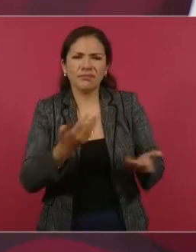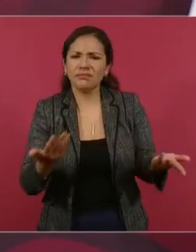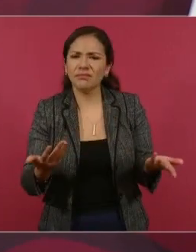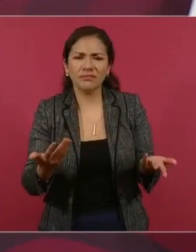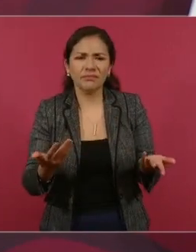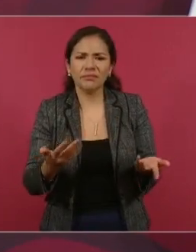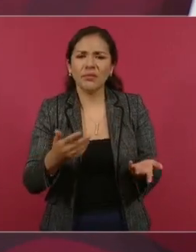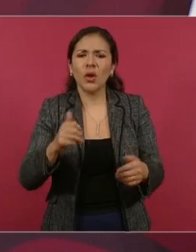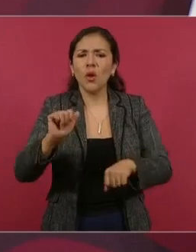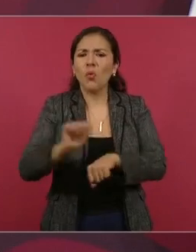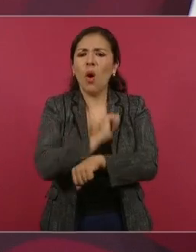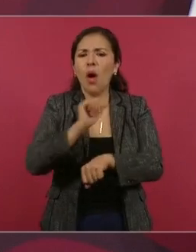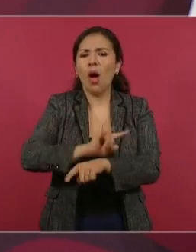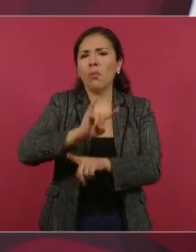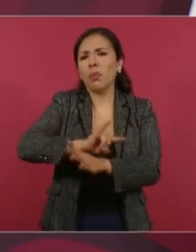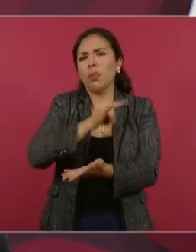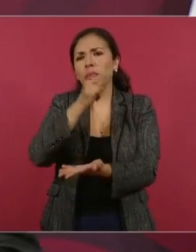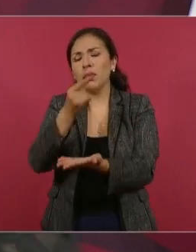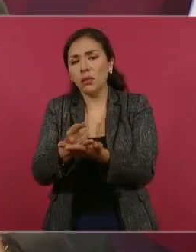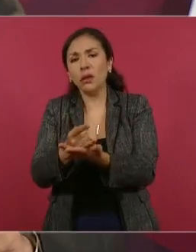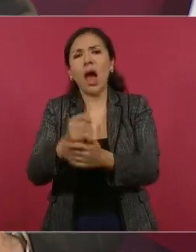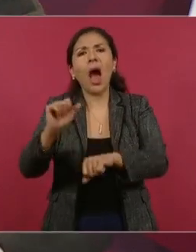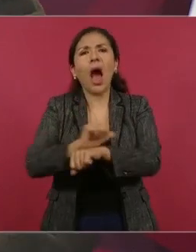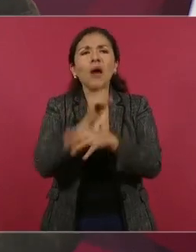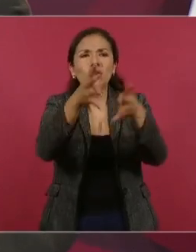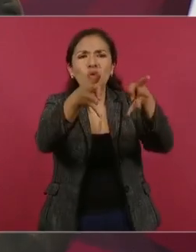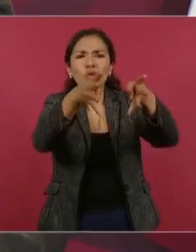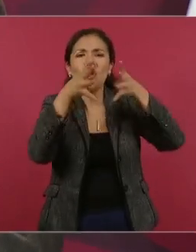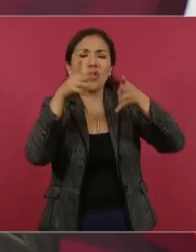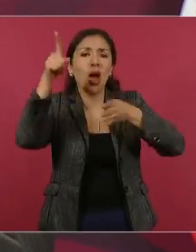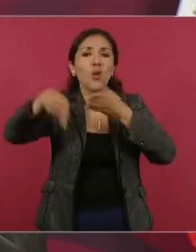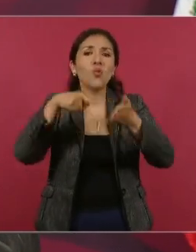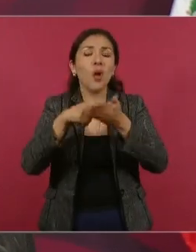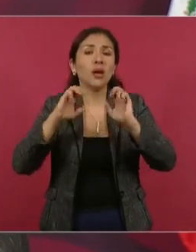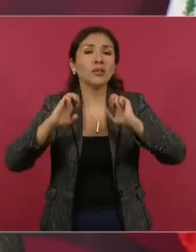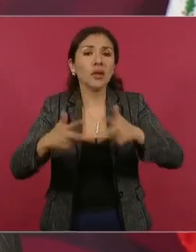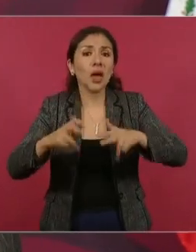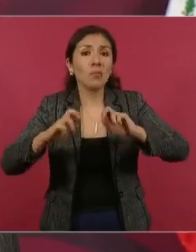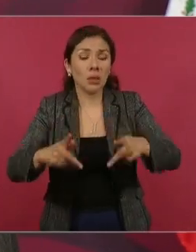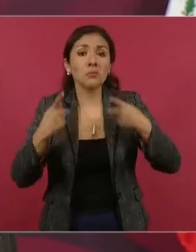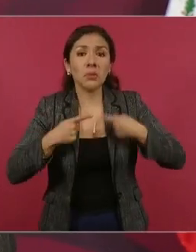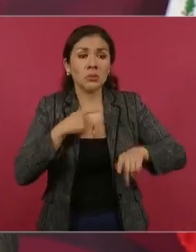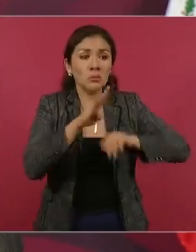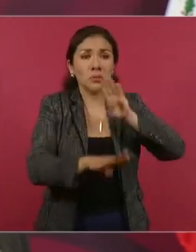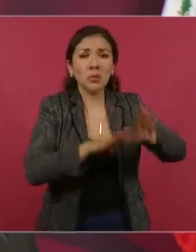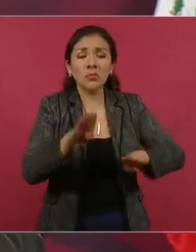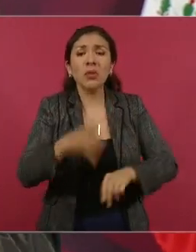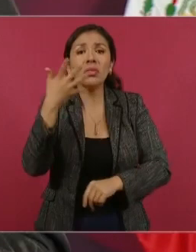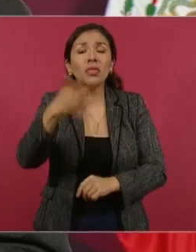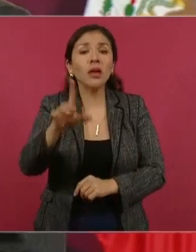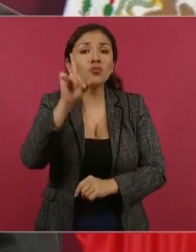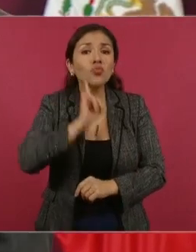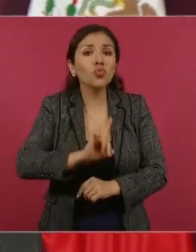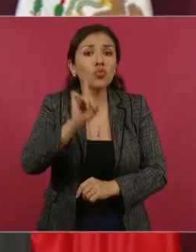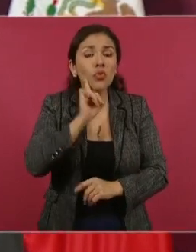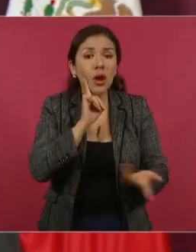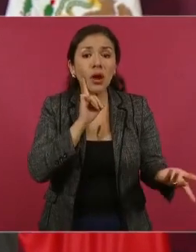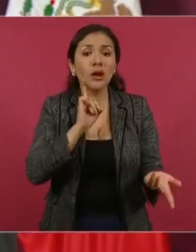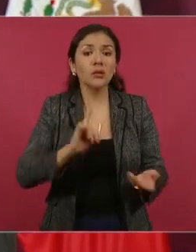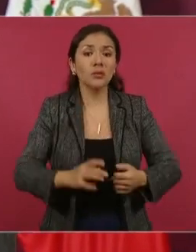una volcadura de un camión de redila en Chiapas, perdieron la vida 10 mujeres,